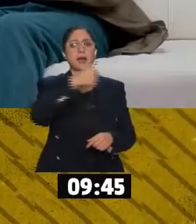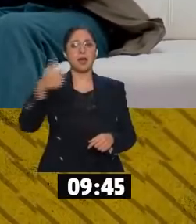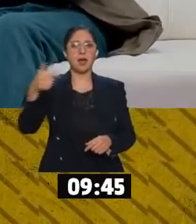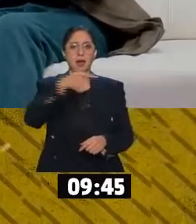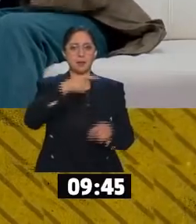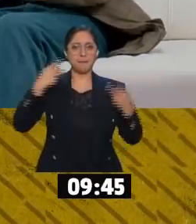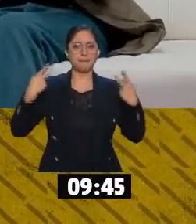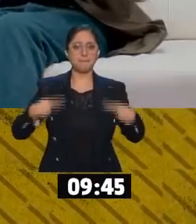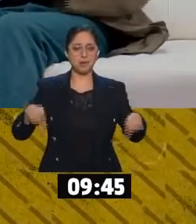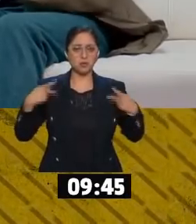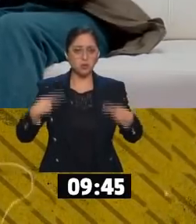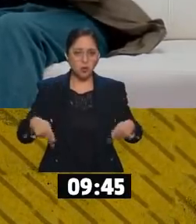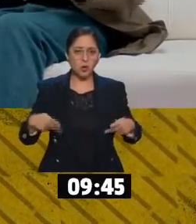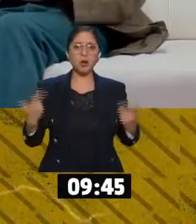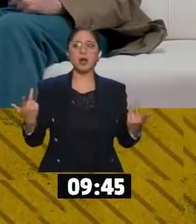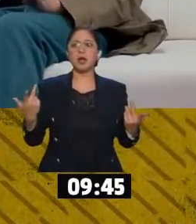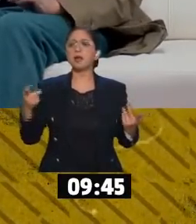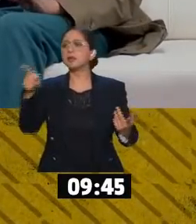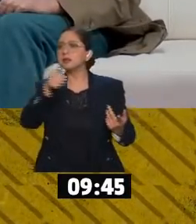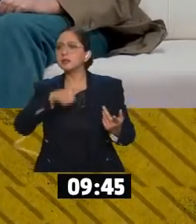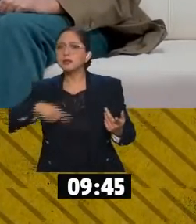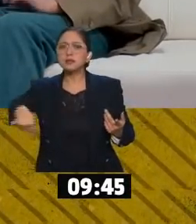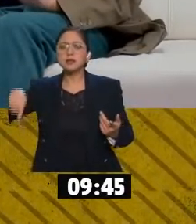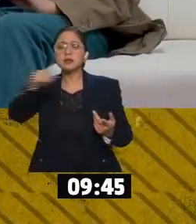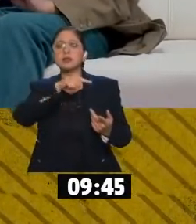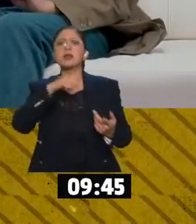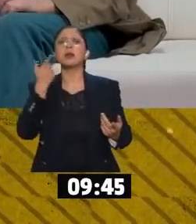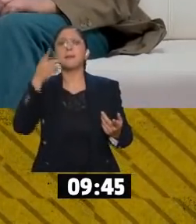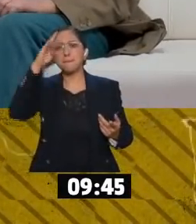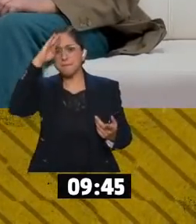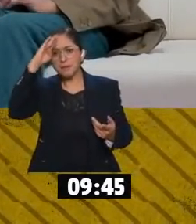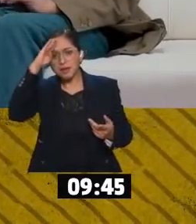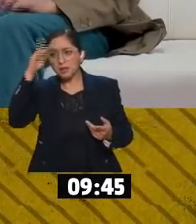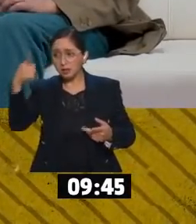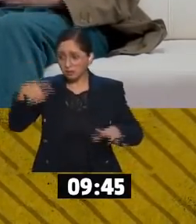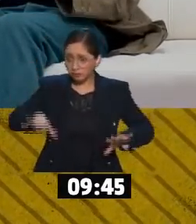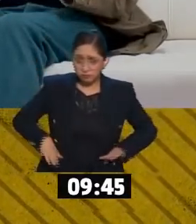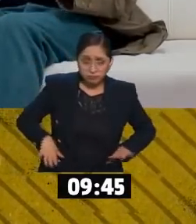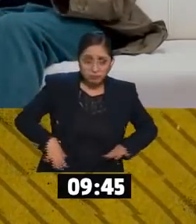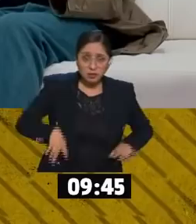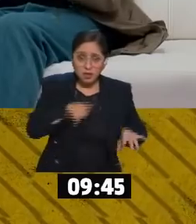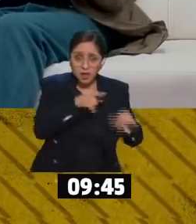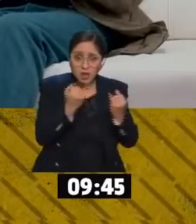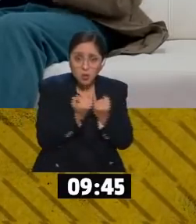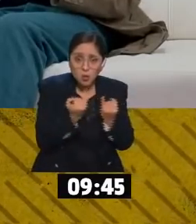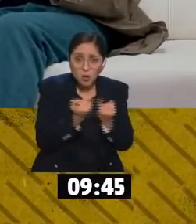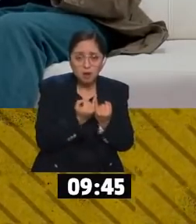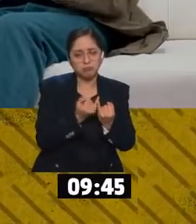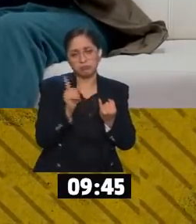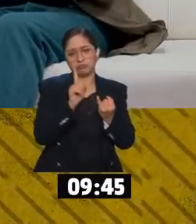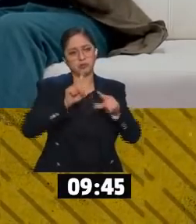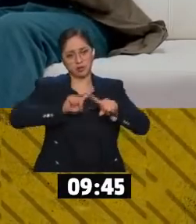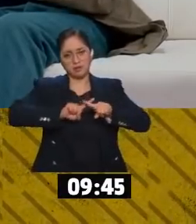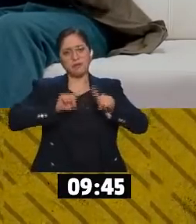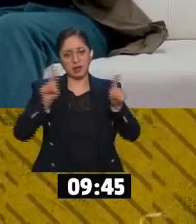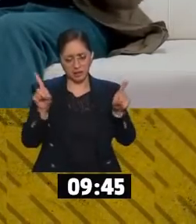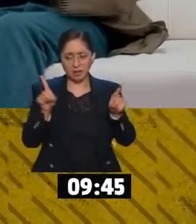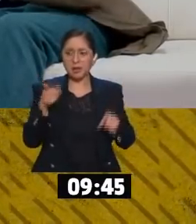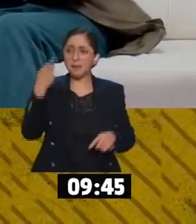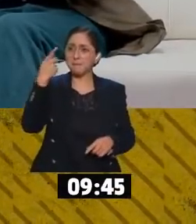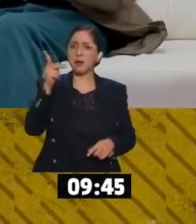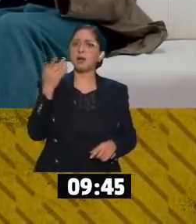personal, entonces varía en cada persona. Lo que es interesante resaltar es de veras el